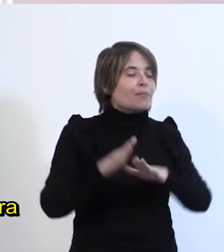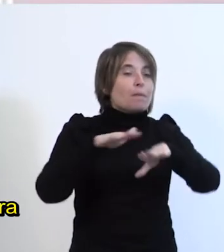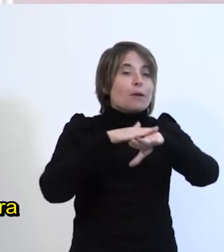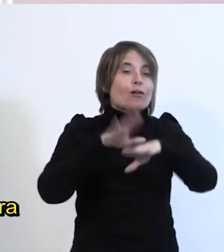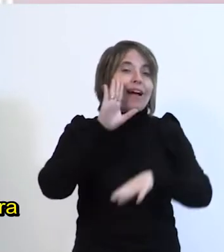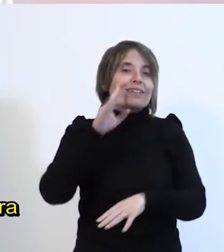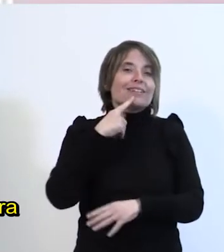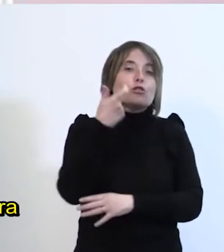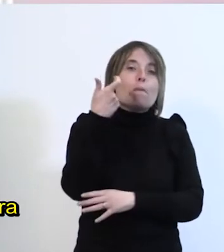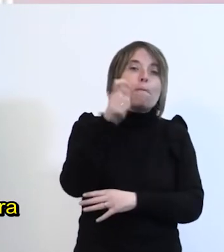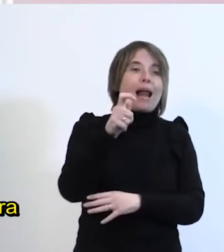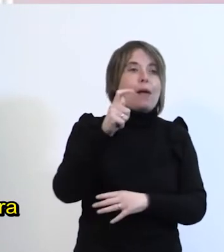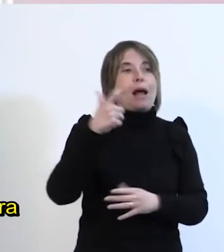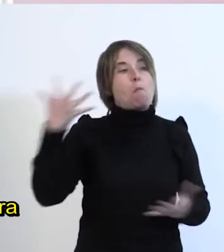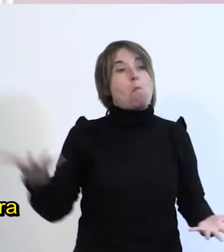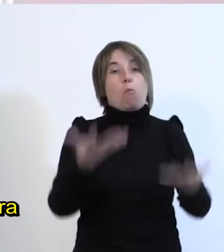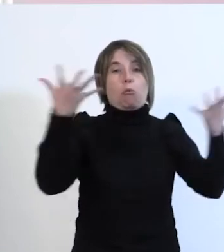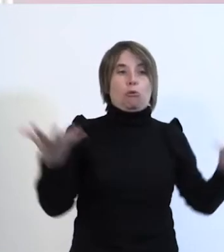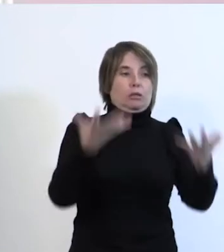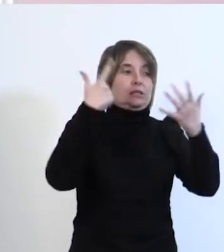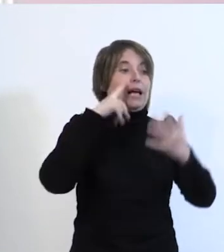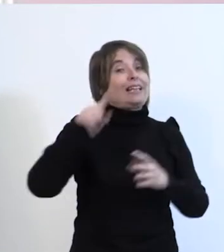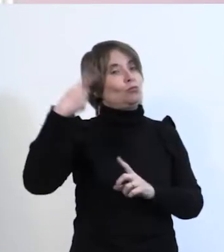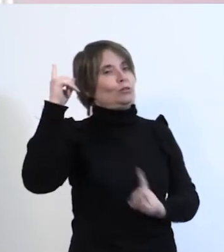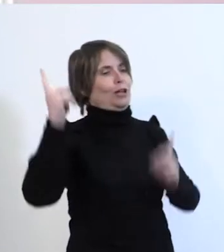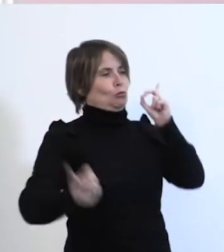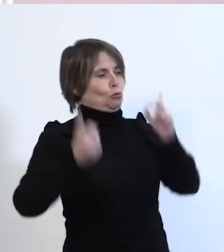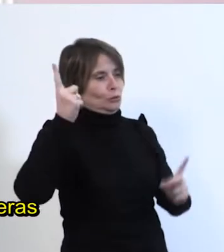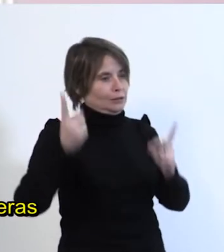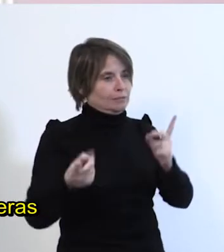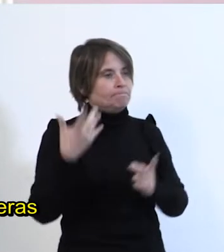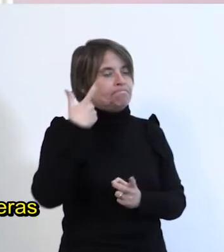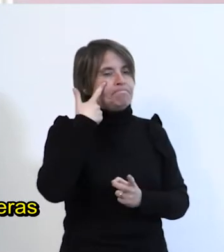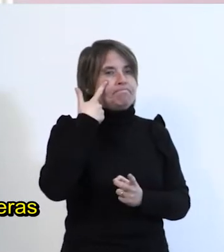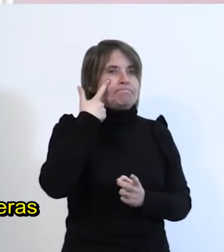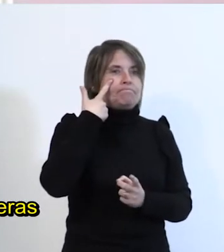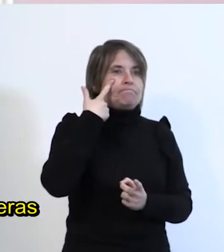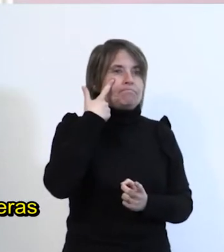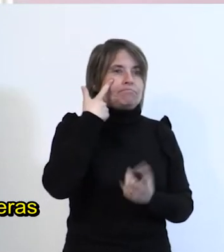pero no, cuando has mencionado ahora la palabra populista, luego autoritaria,